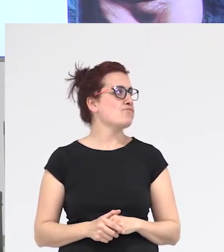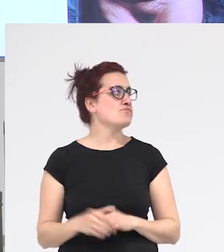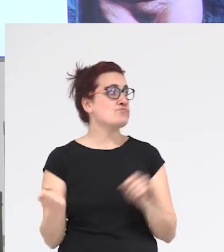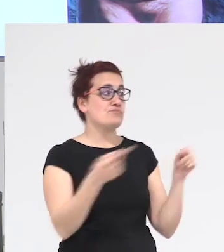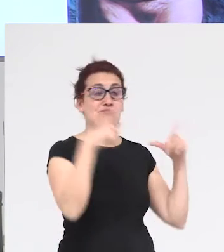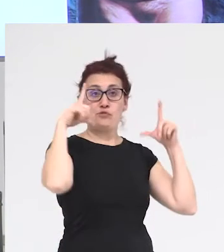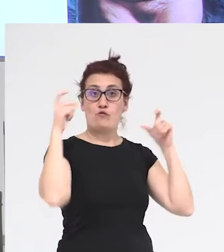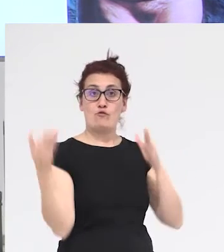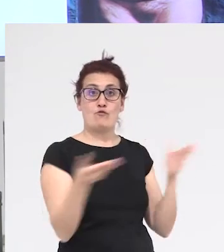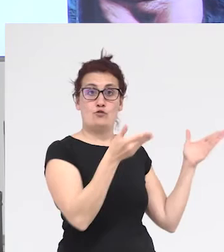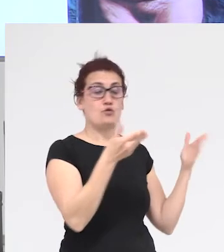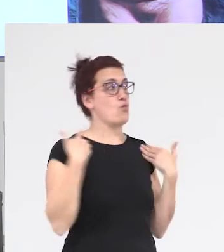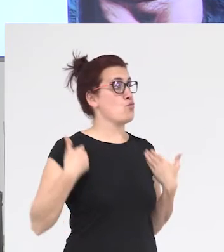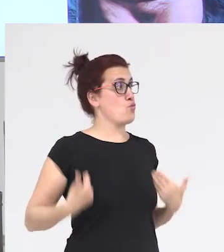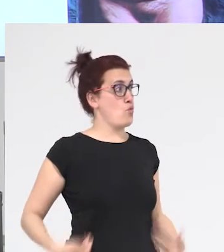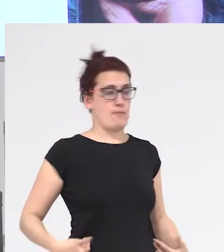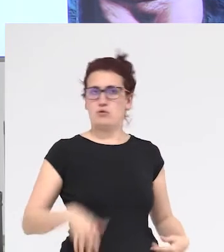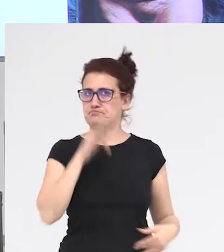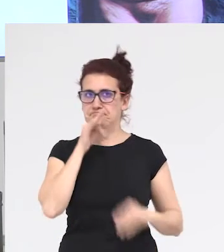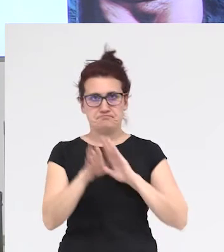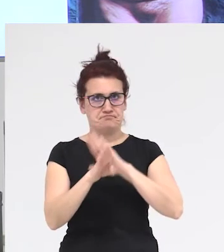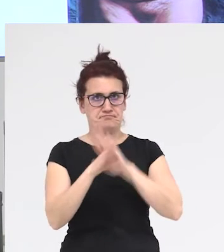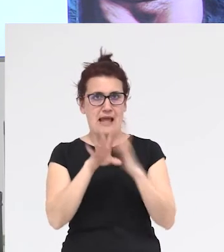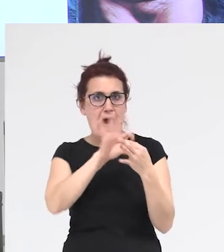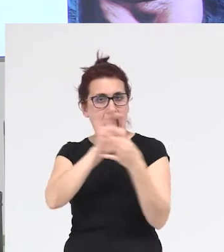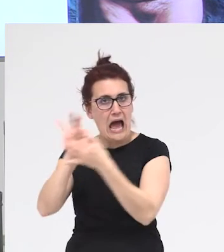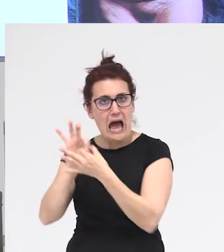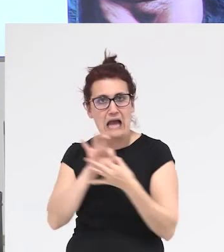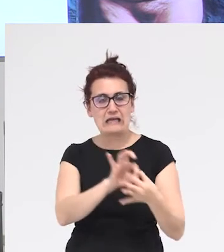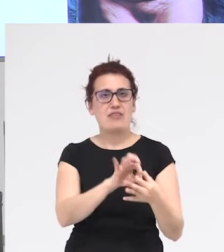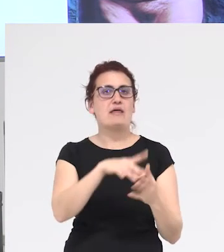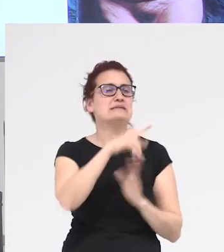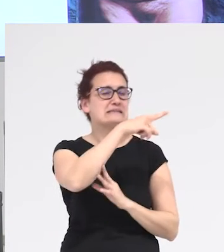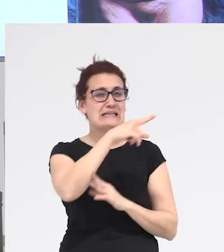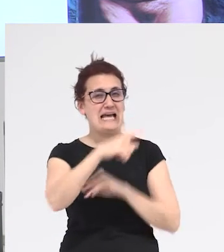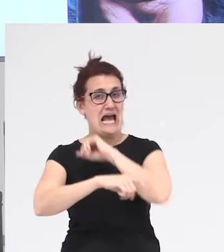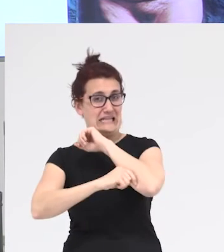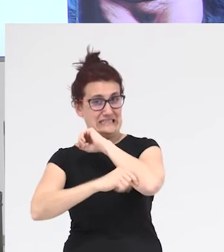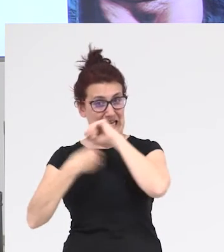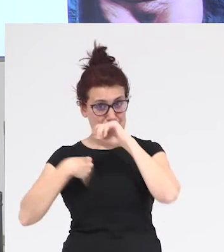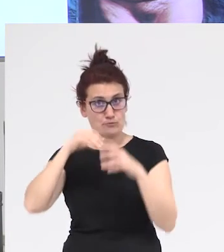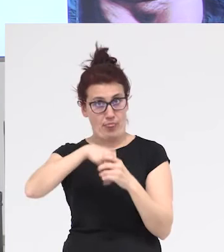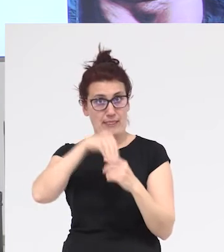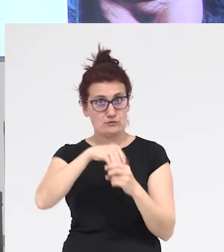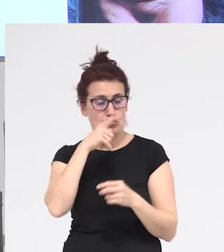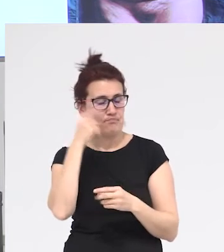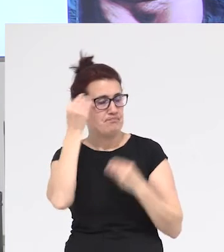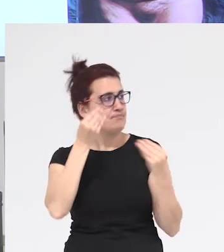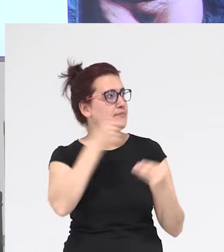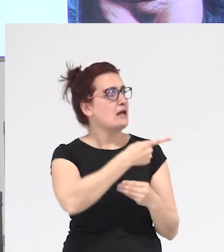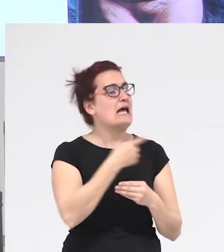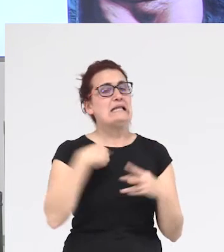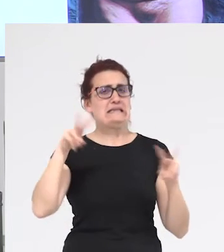Esto como por seguir en esta línea de alianzas, de dentro de estas estrategias de